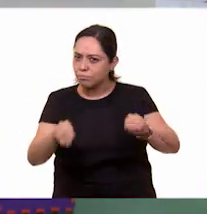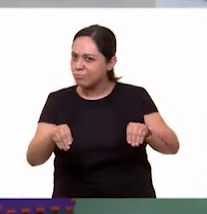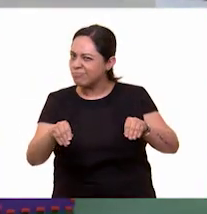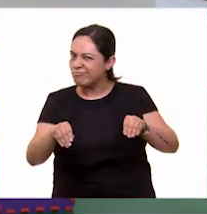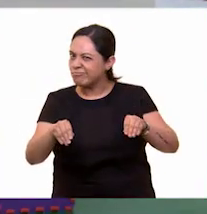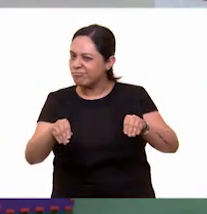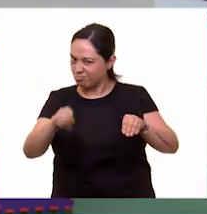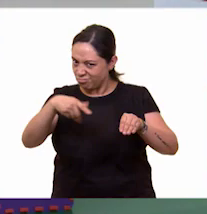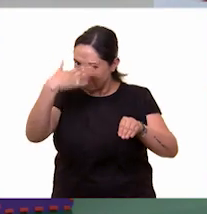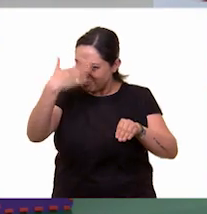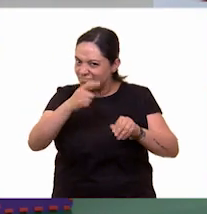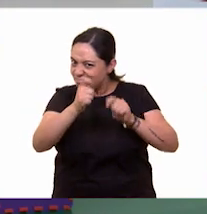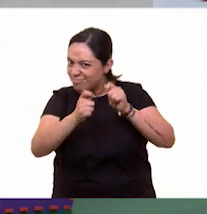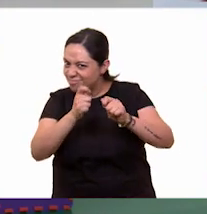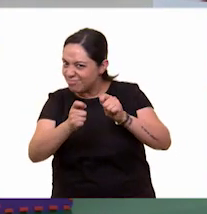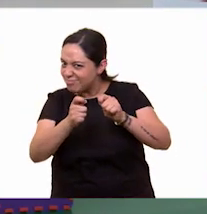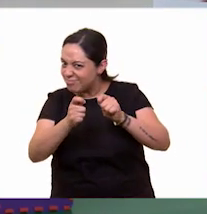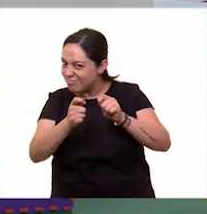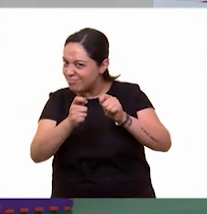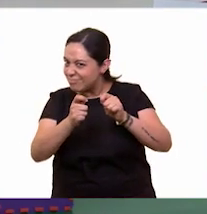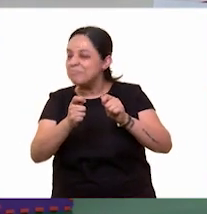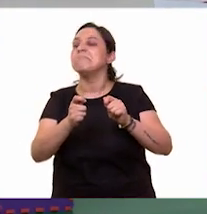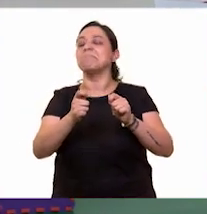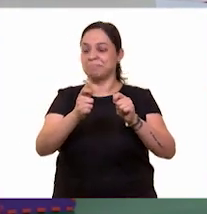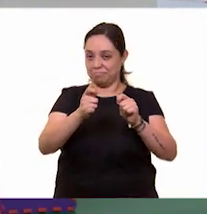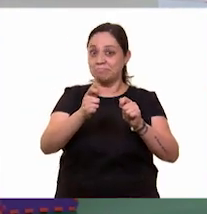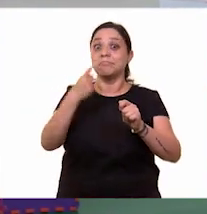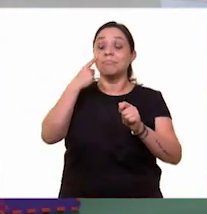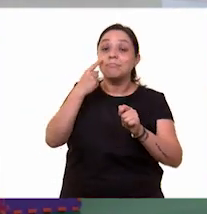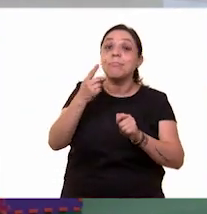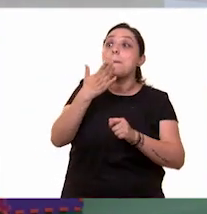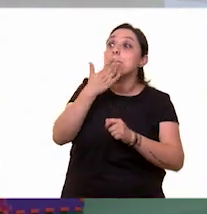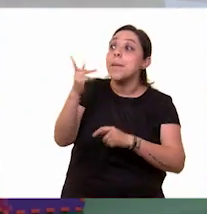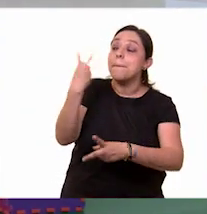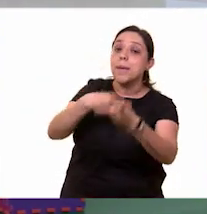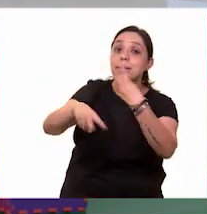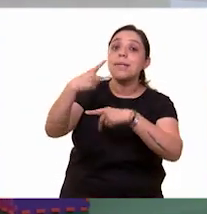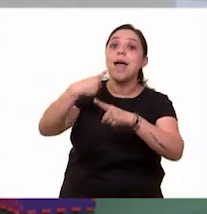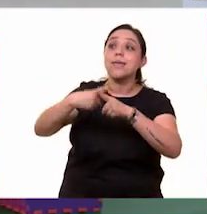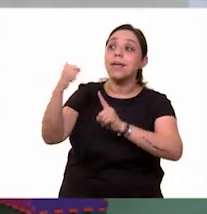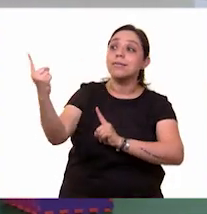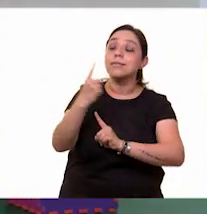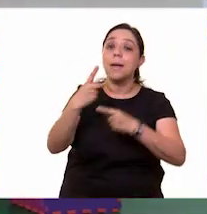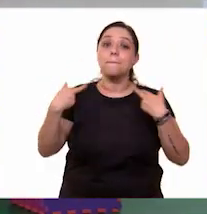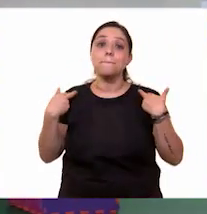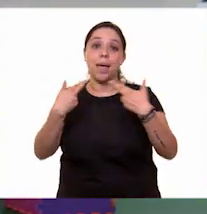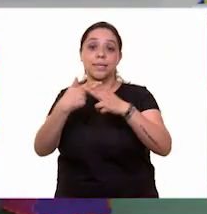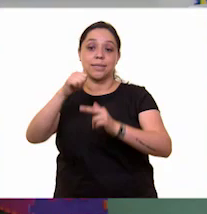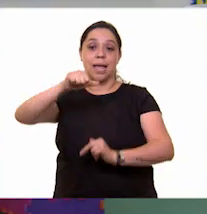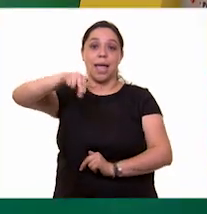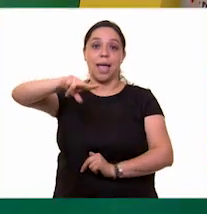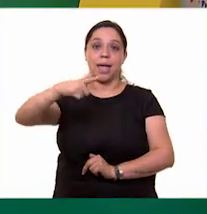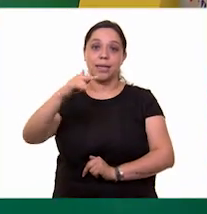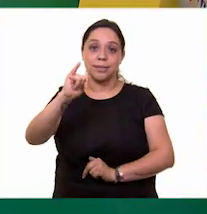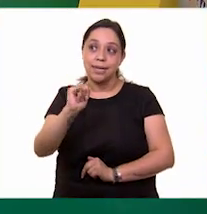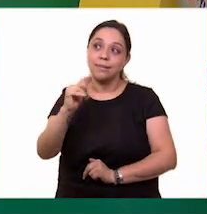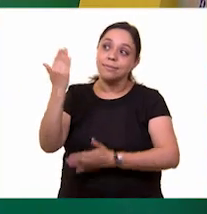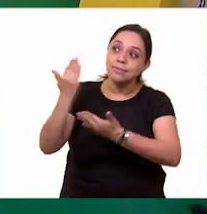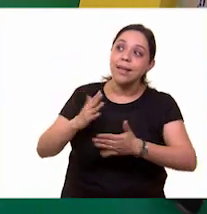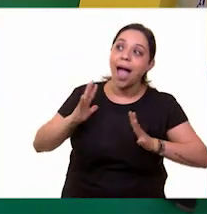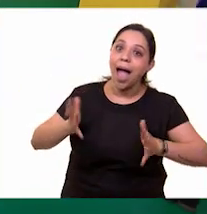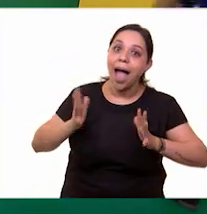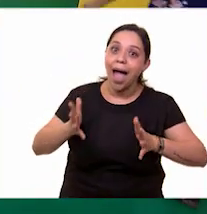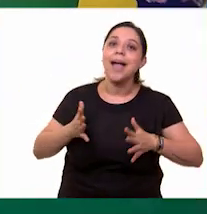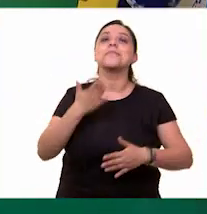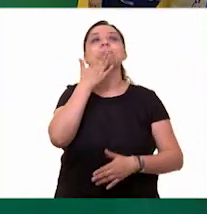trata todo esto? Bueno, pues vamos a darle entonces inmediatamente la bienvenida a la maestra Angie, que ya está por aquí.